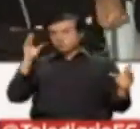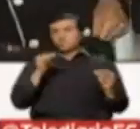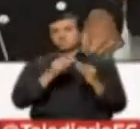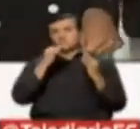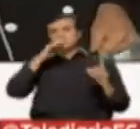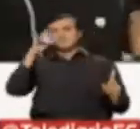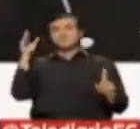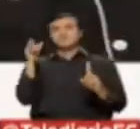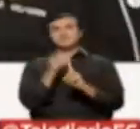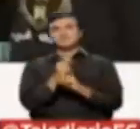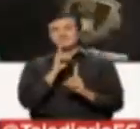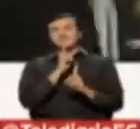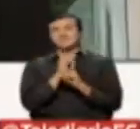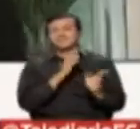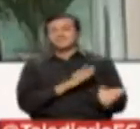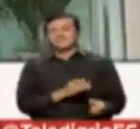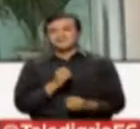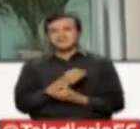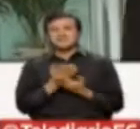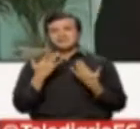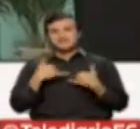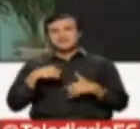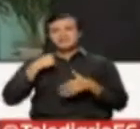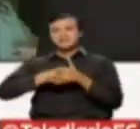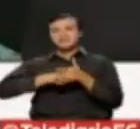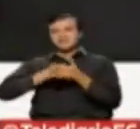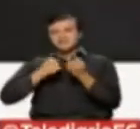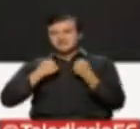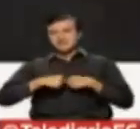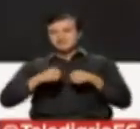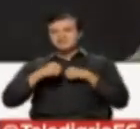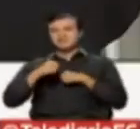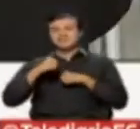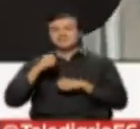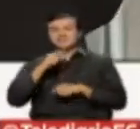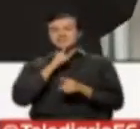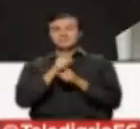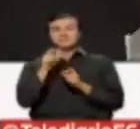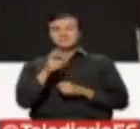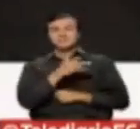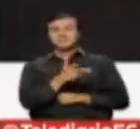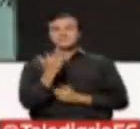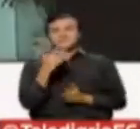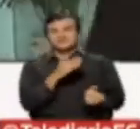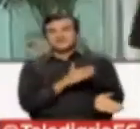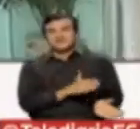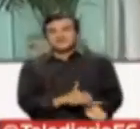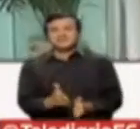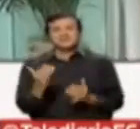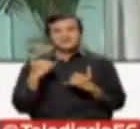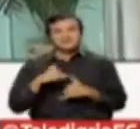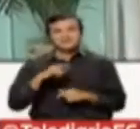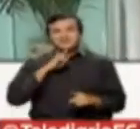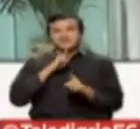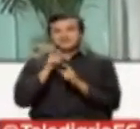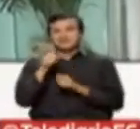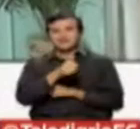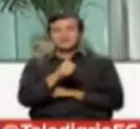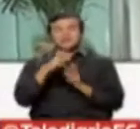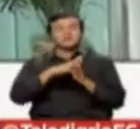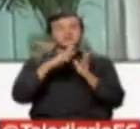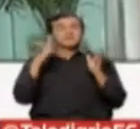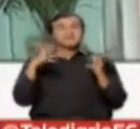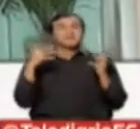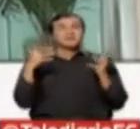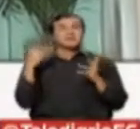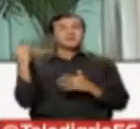cuando hay un espíritu luchador un espíritu emprendedor y esto es lo que tienen de sobra los